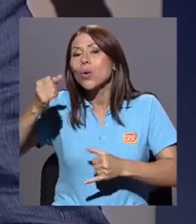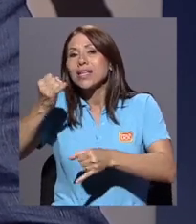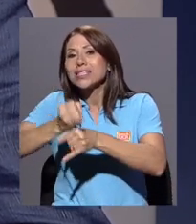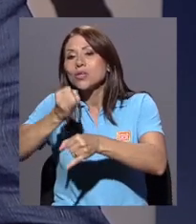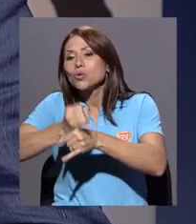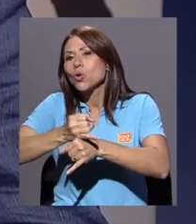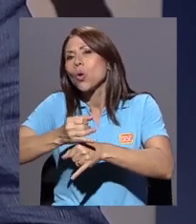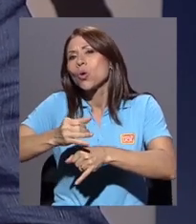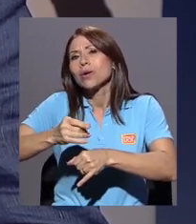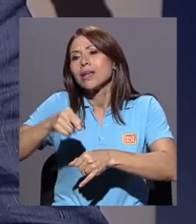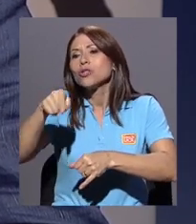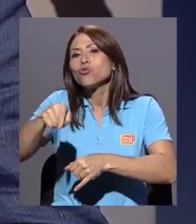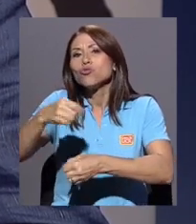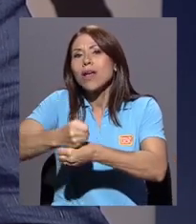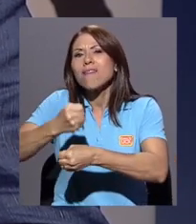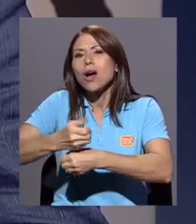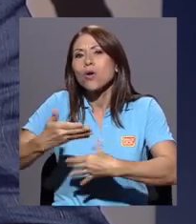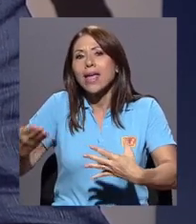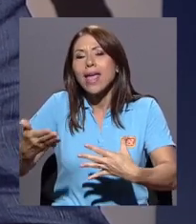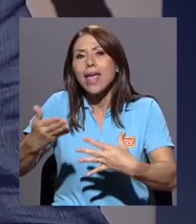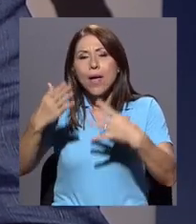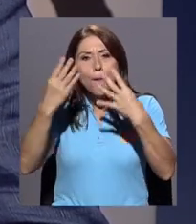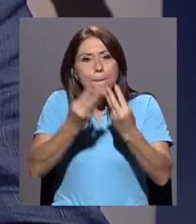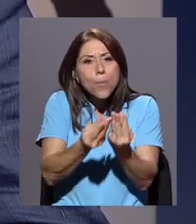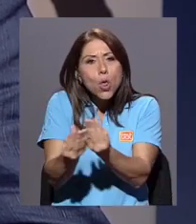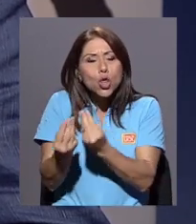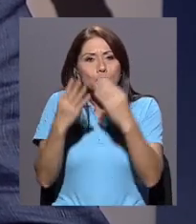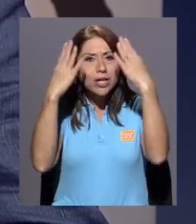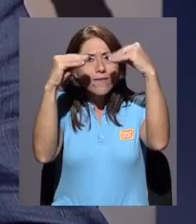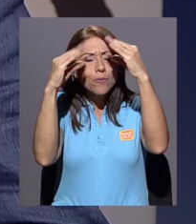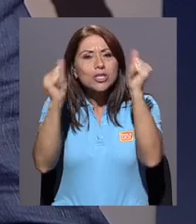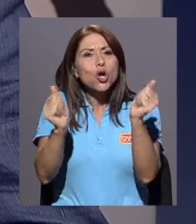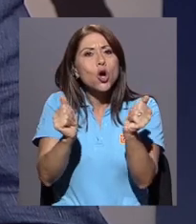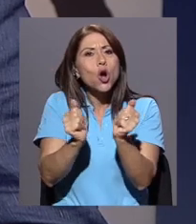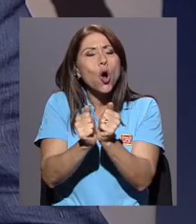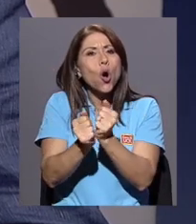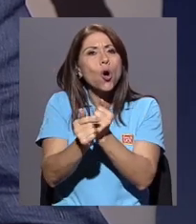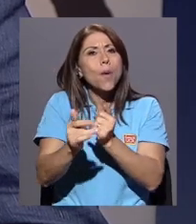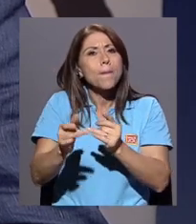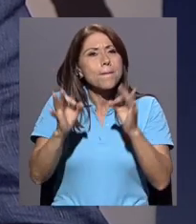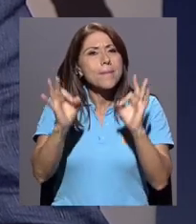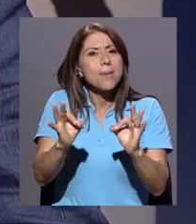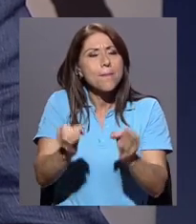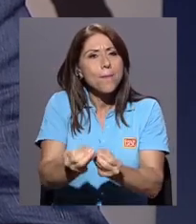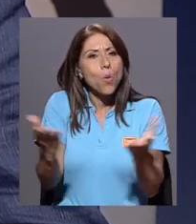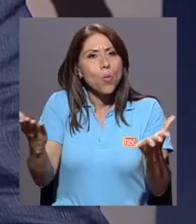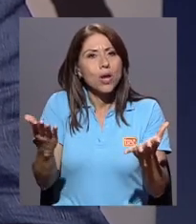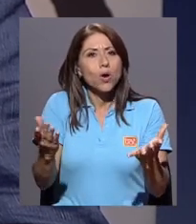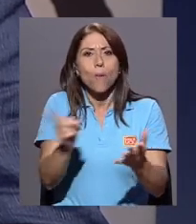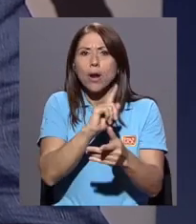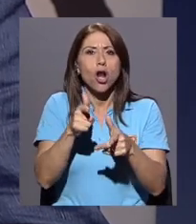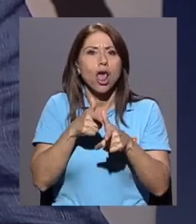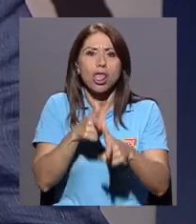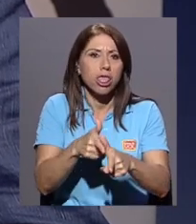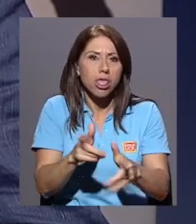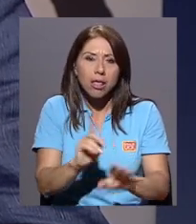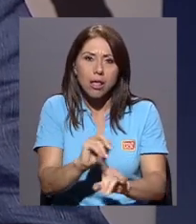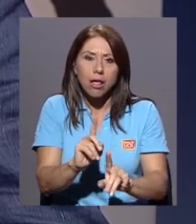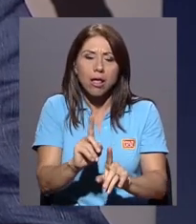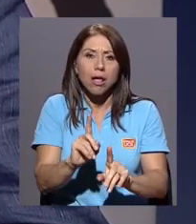su trabajo sea producir información con bien público, sin exagerar tampoco esto.